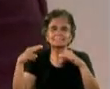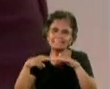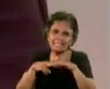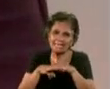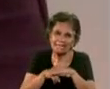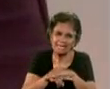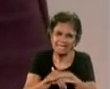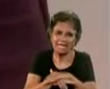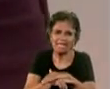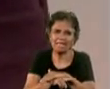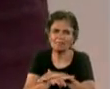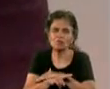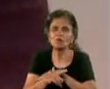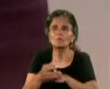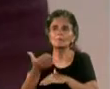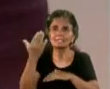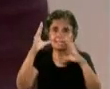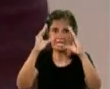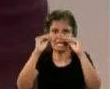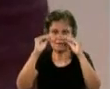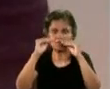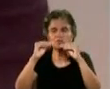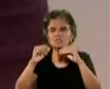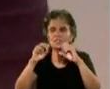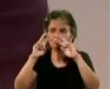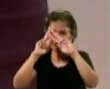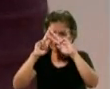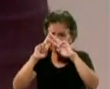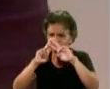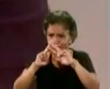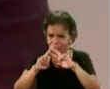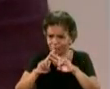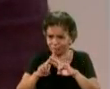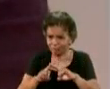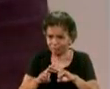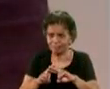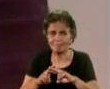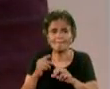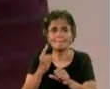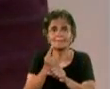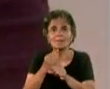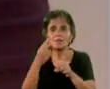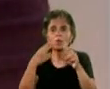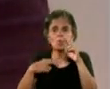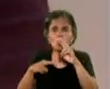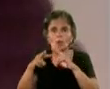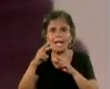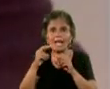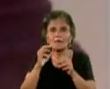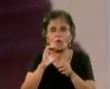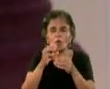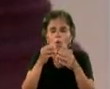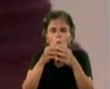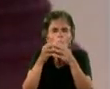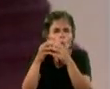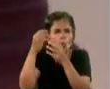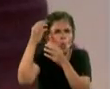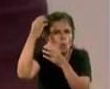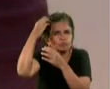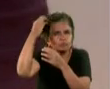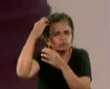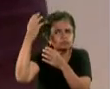en la noche de anoche, donde lo que primero fueron a buscar fueron tumoraciones, fueron a ver